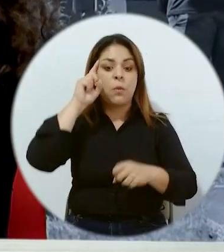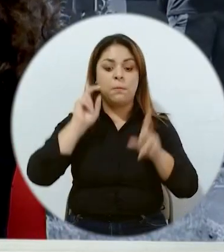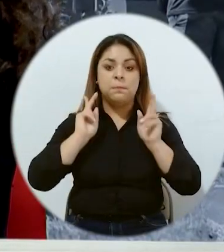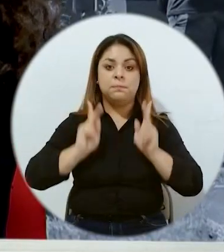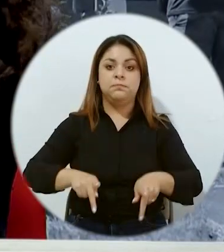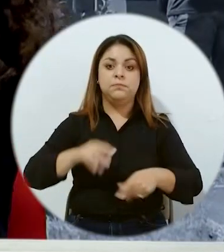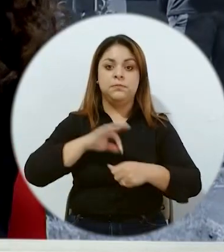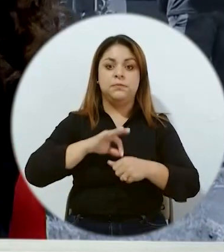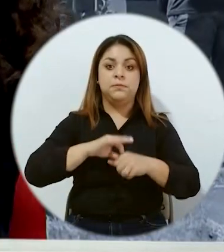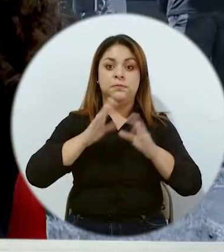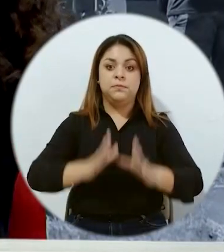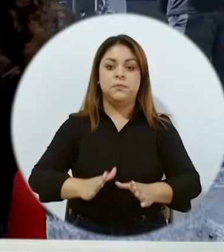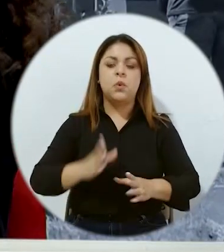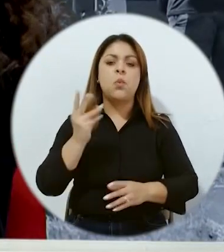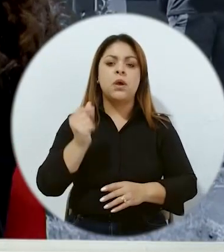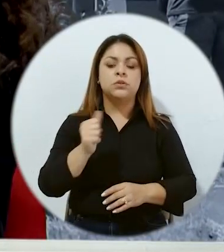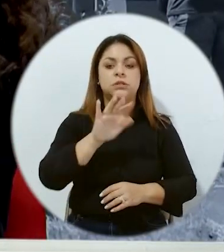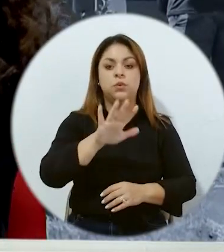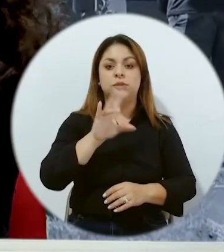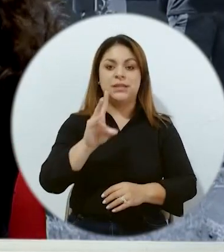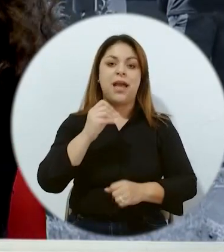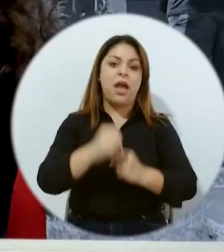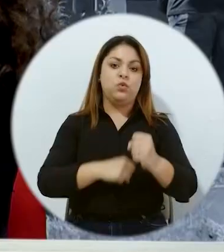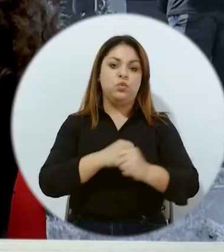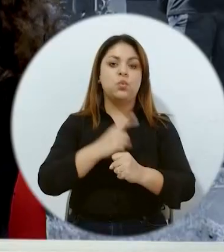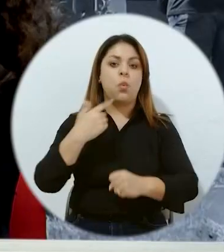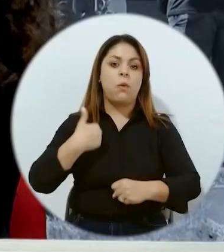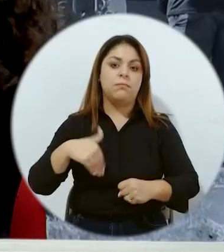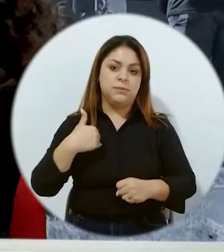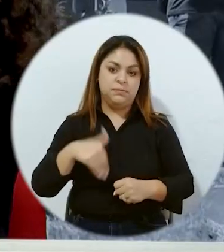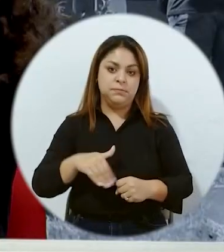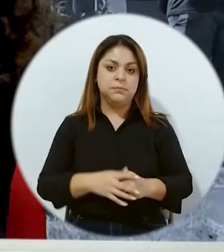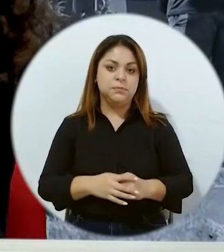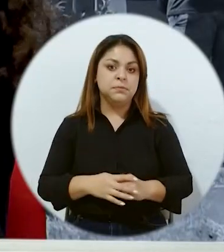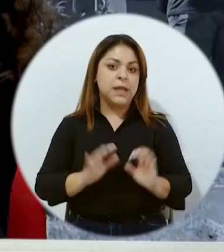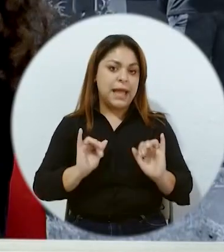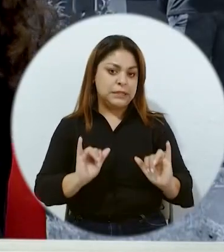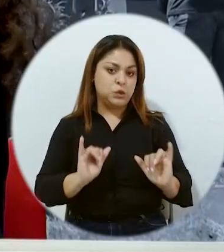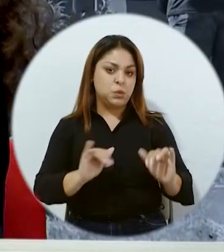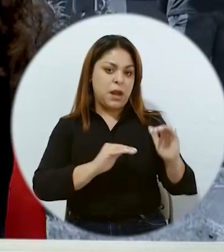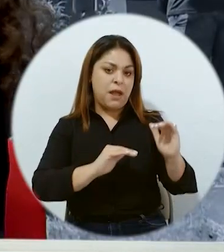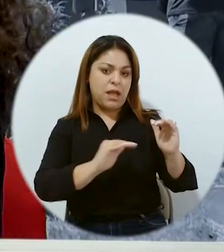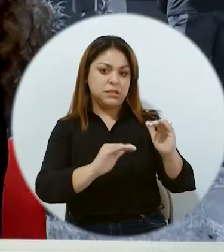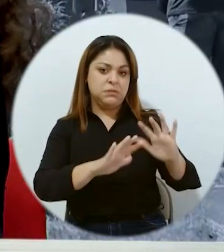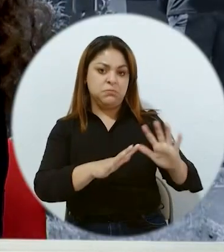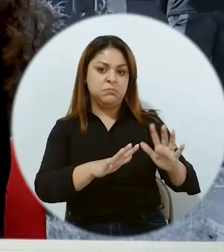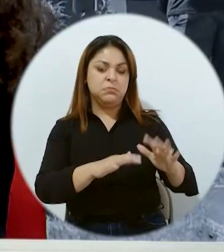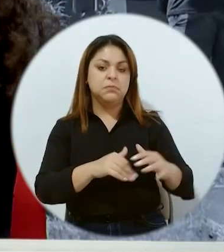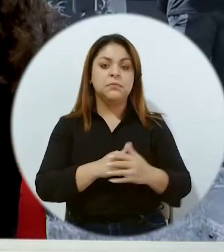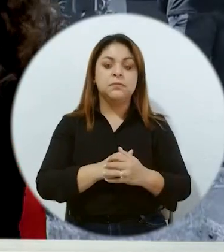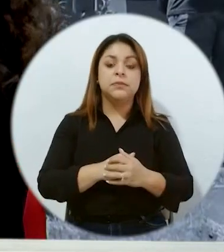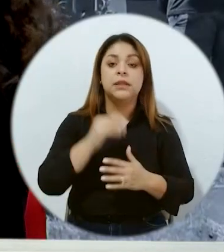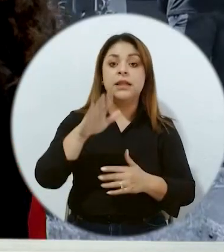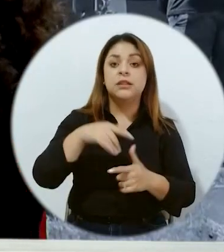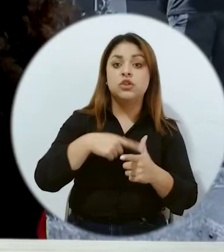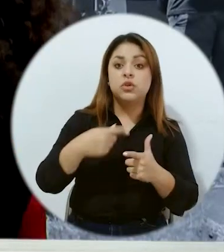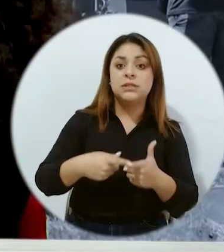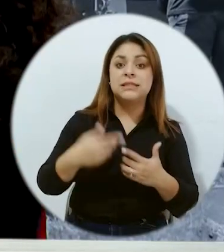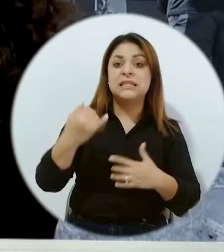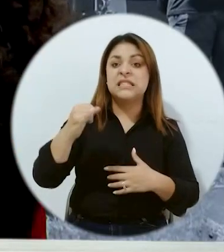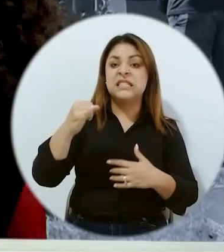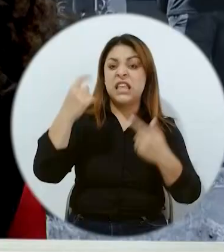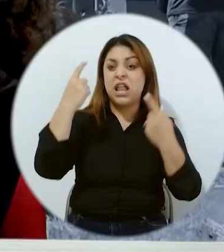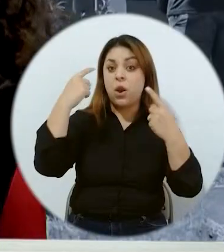agricultor es 57 años, un hombre, ¿verdad? Esa es la base con la que estamos trabajando. Entonces,